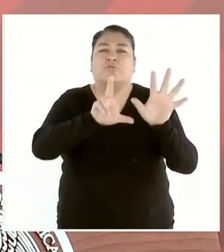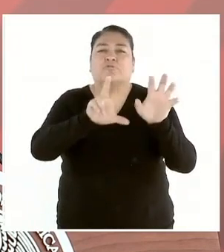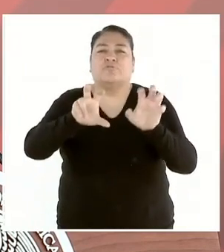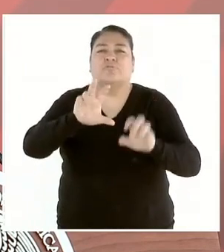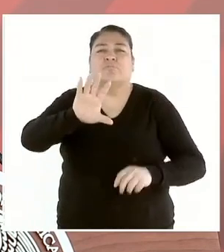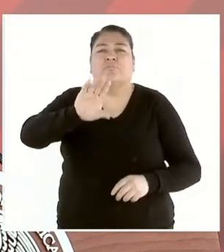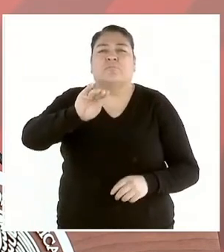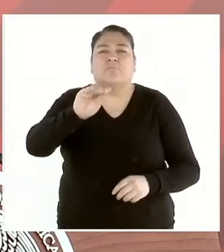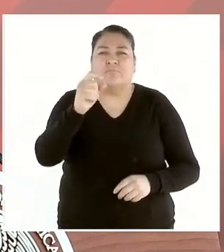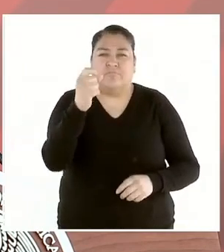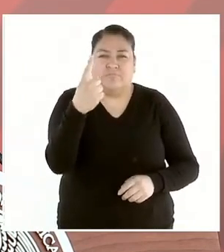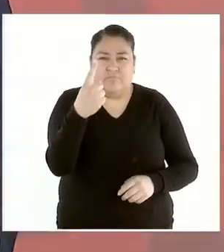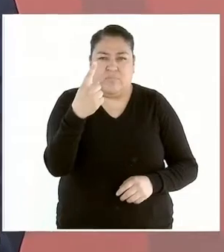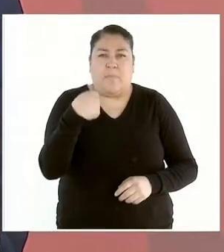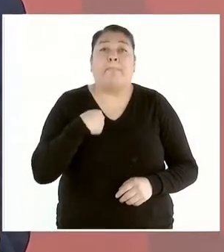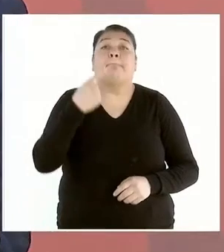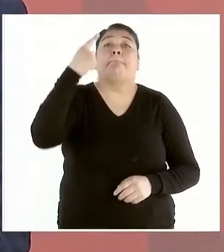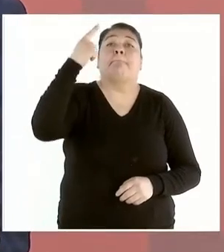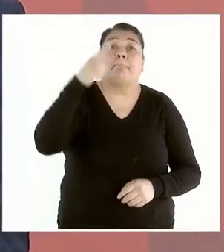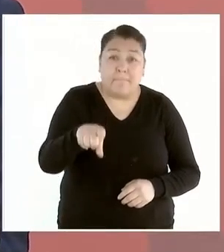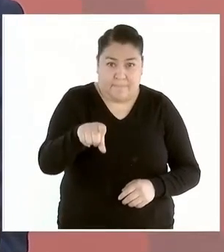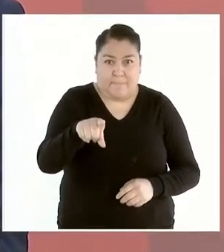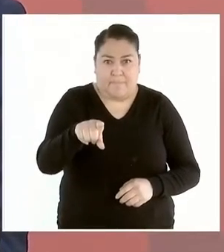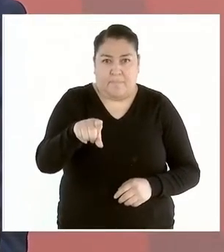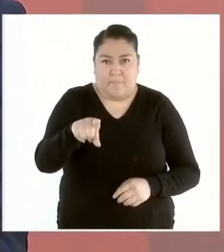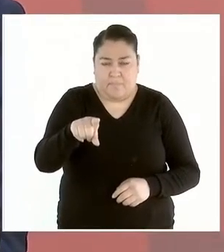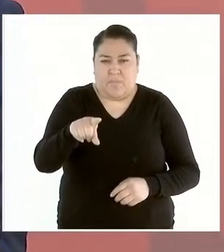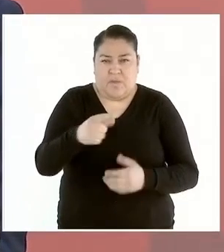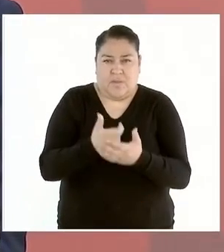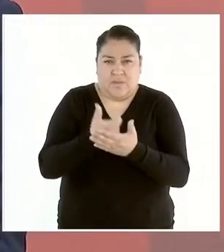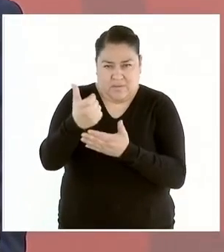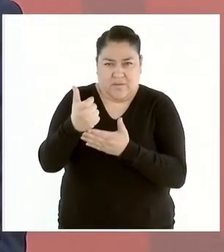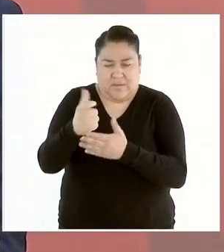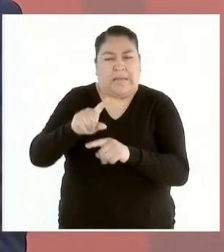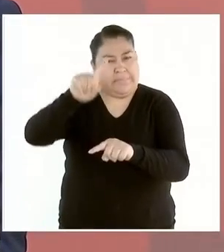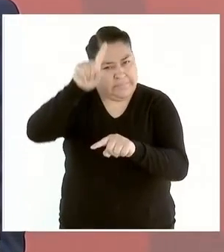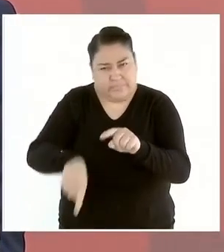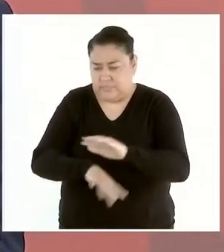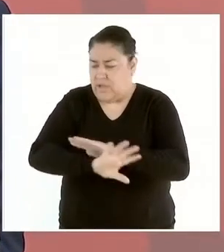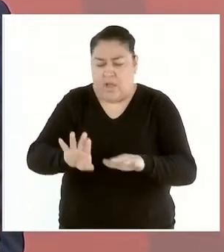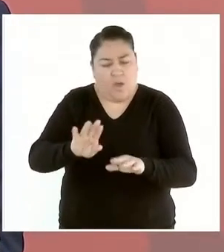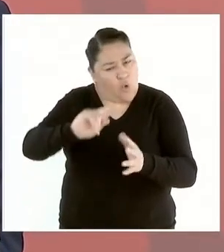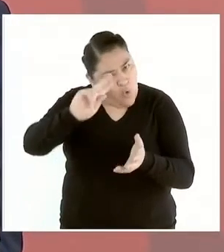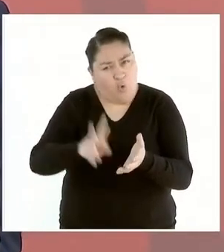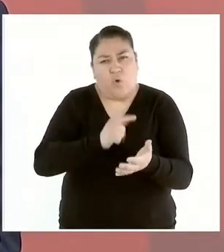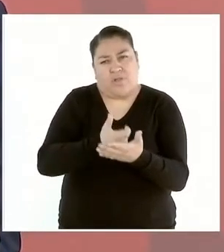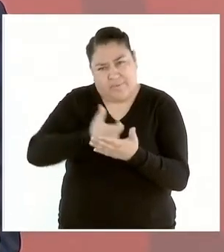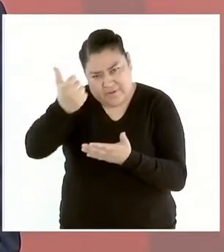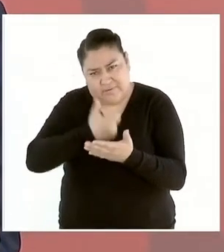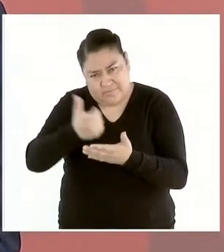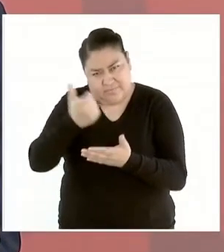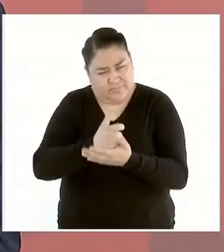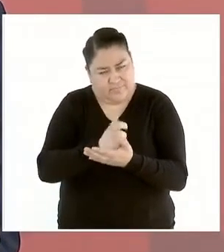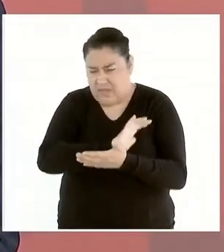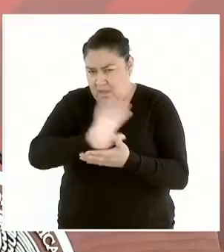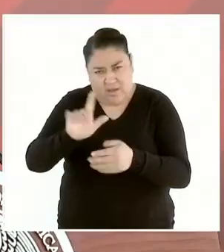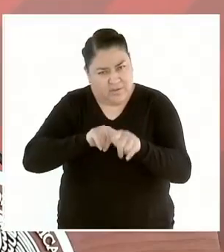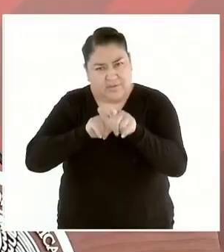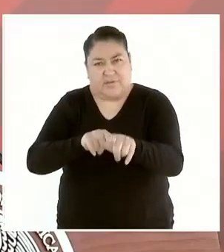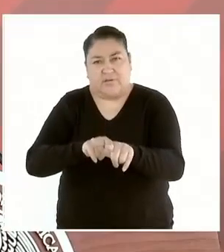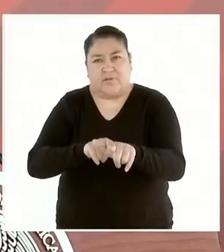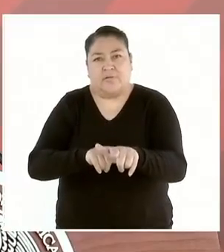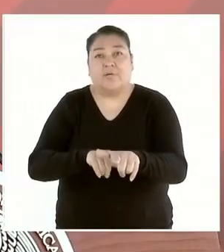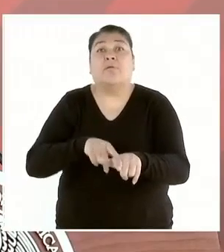1891 el decreto de suspensión de pagos sin embargo la